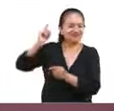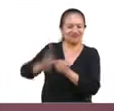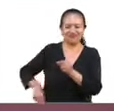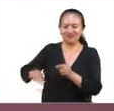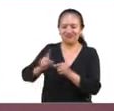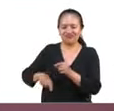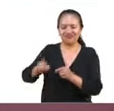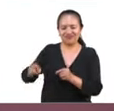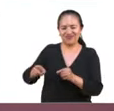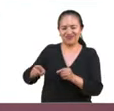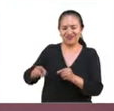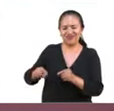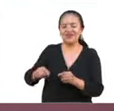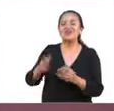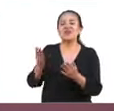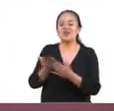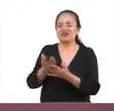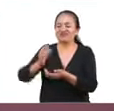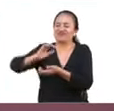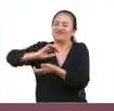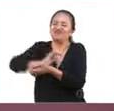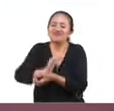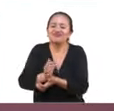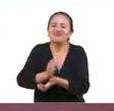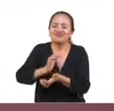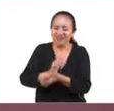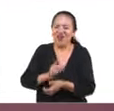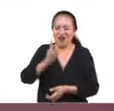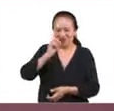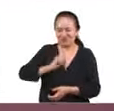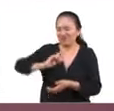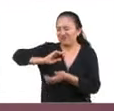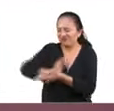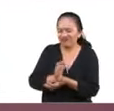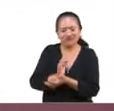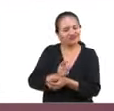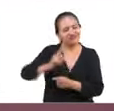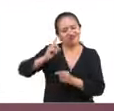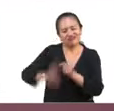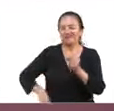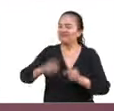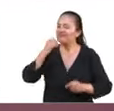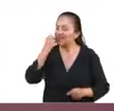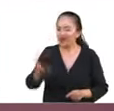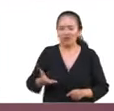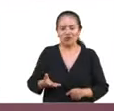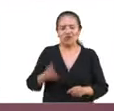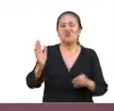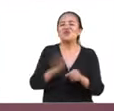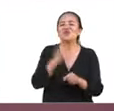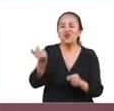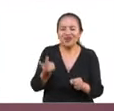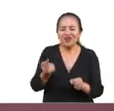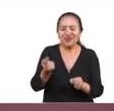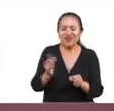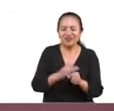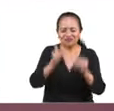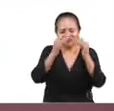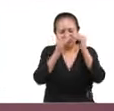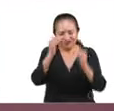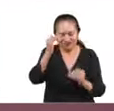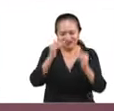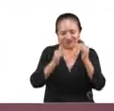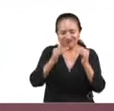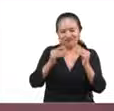en contra de la discriminación contra las mujeres, porque en el fondo la desigualdad viene de